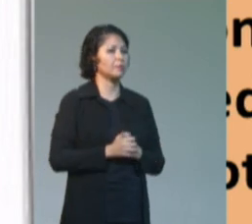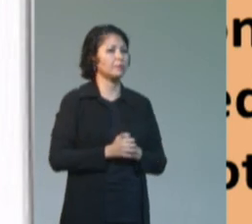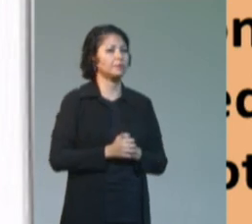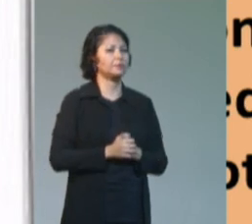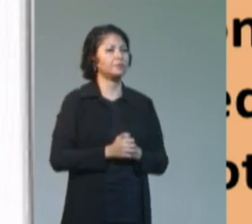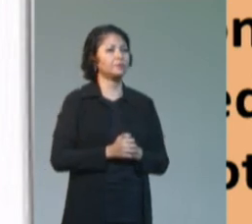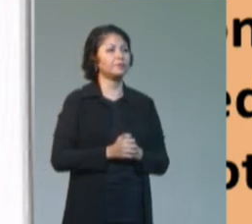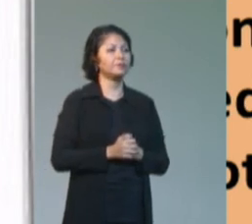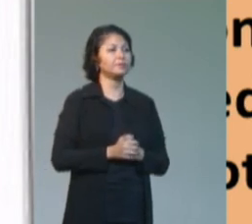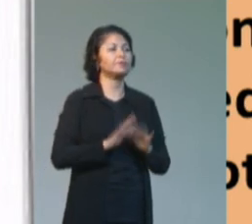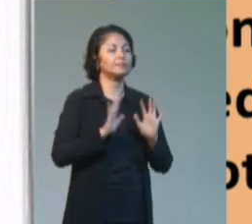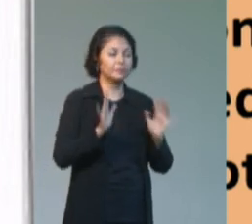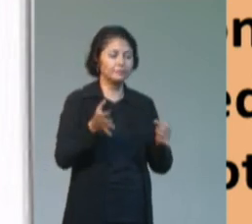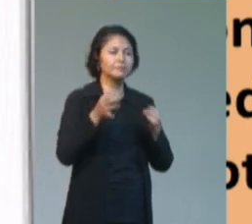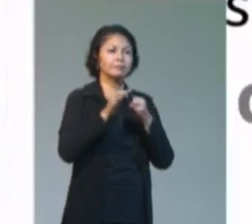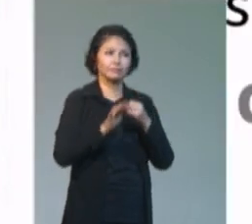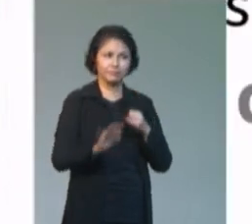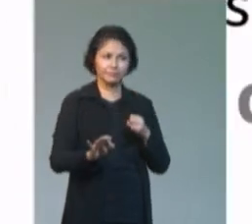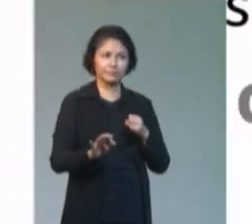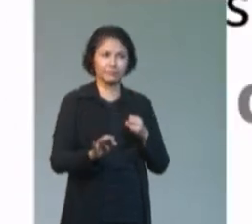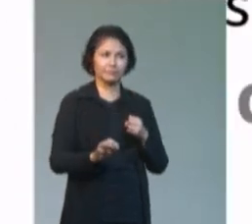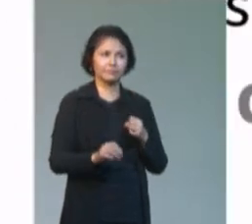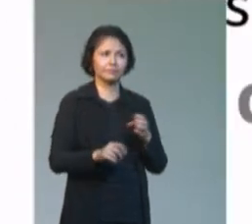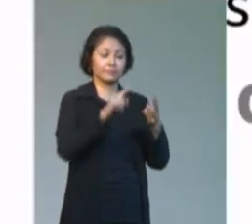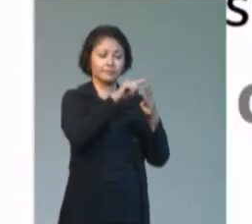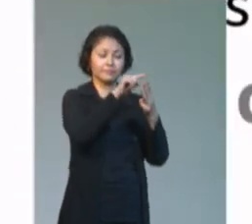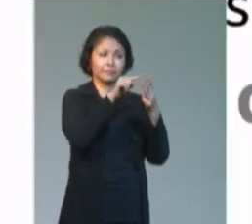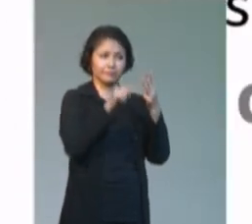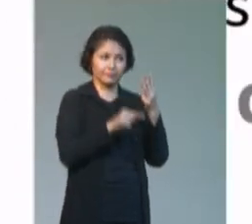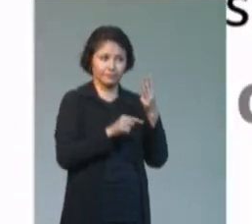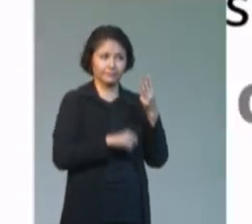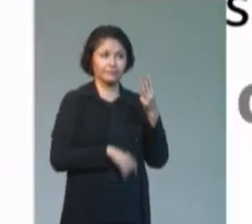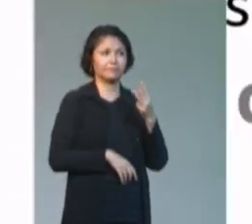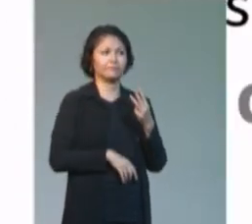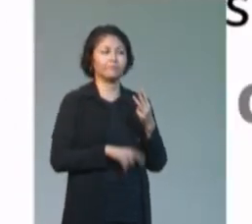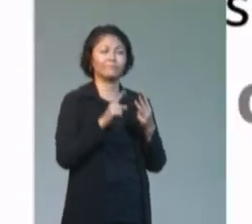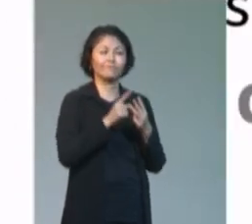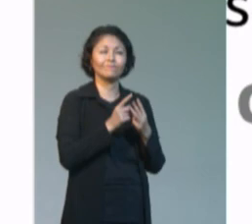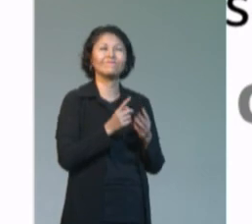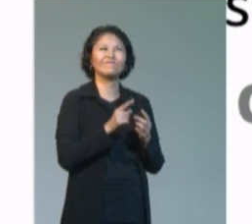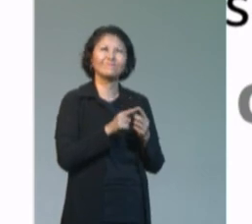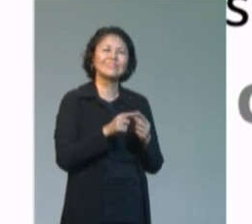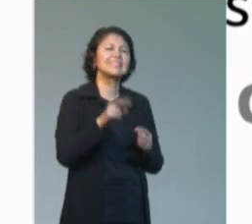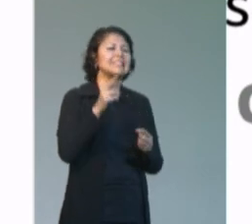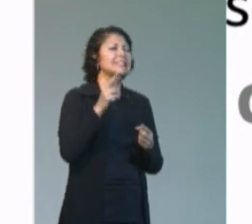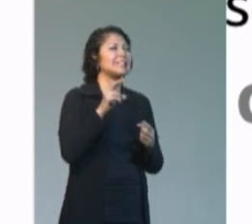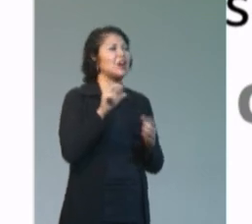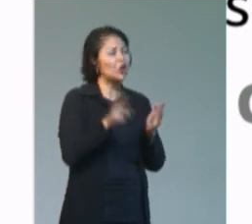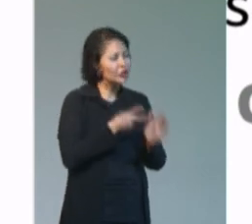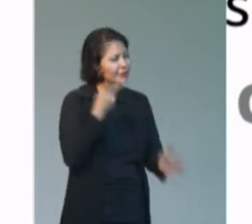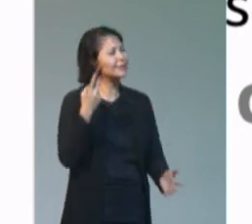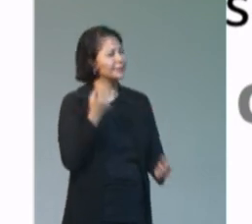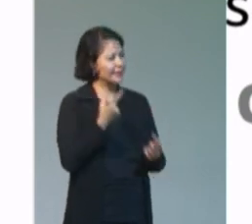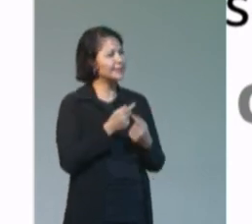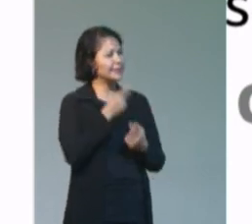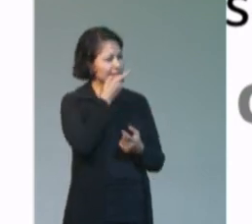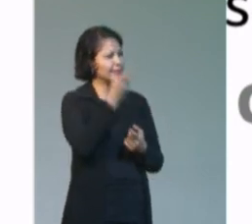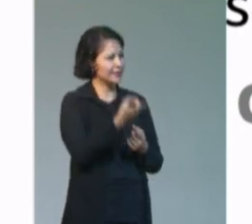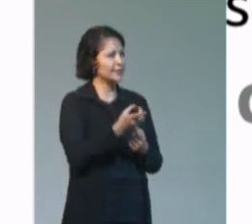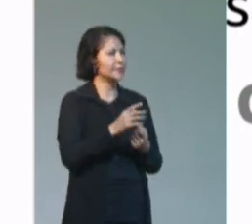y ya para finalizar tres últimas aspectos y que algunos son redundantes de lo que le he dicho uno